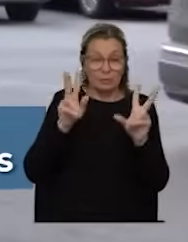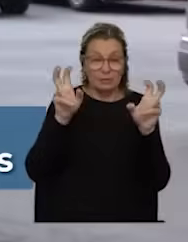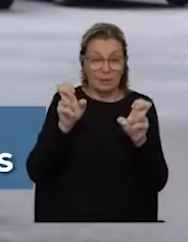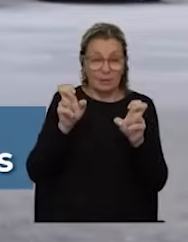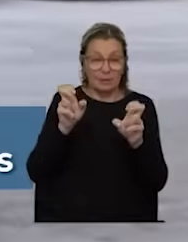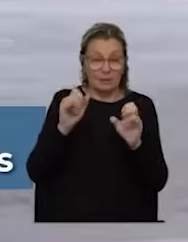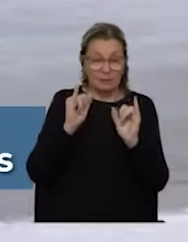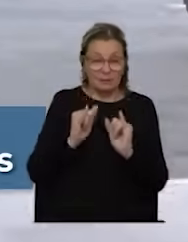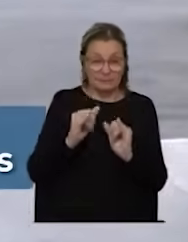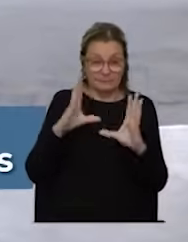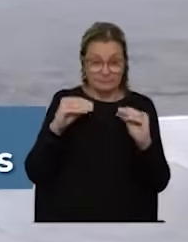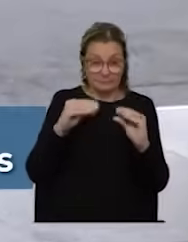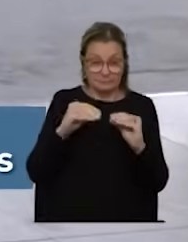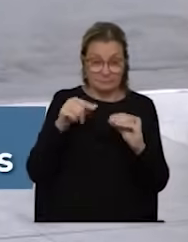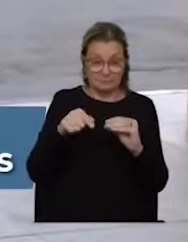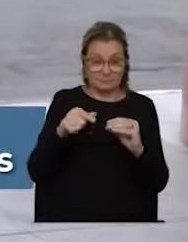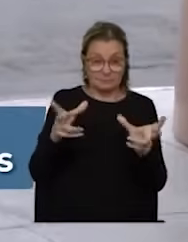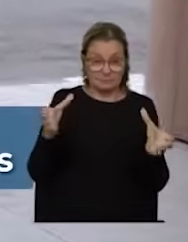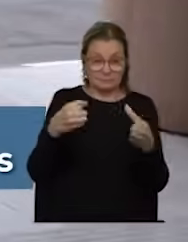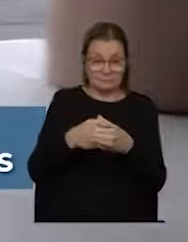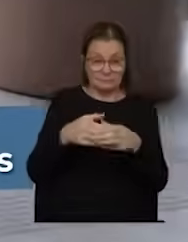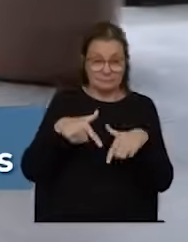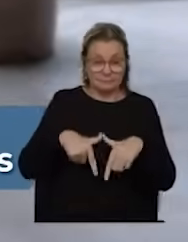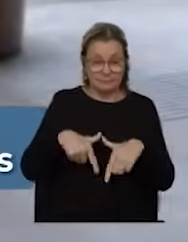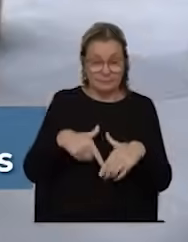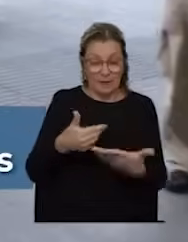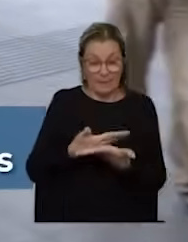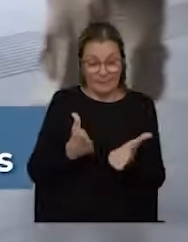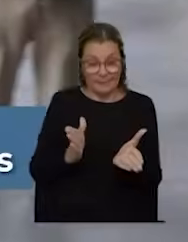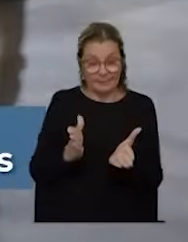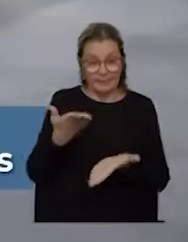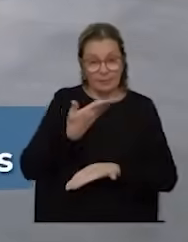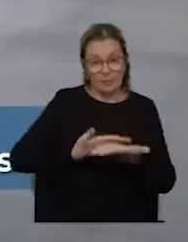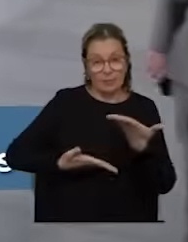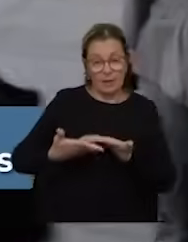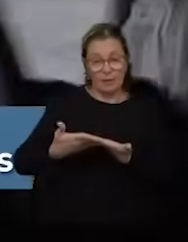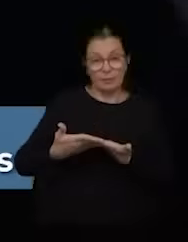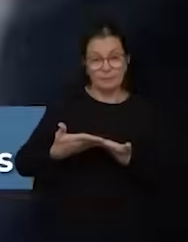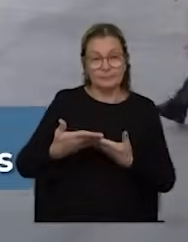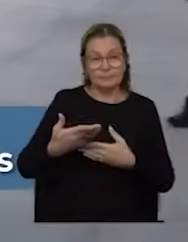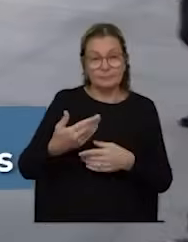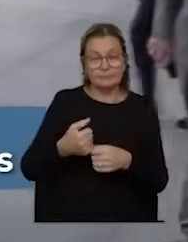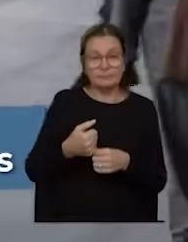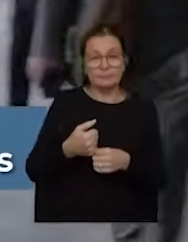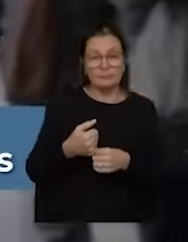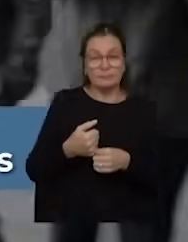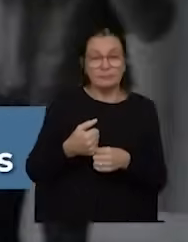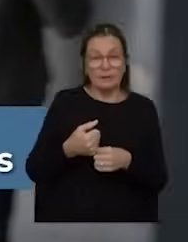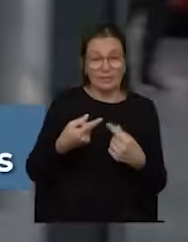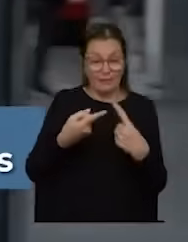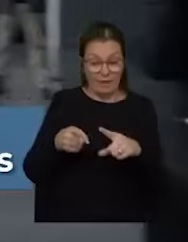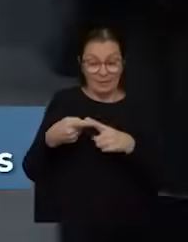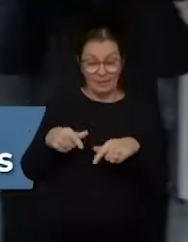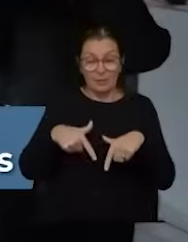los temas que se hablaron en ese consejo de ministros ampliados del cual participaron Por supuesto que eh eh variados